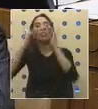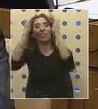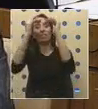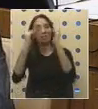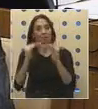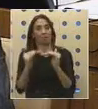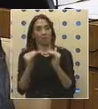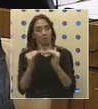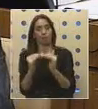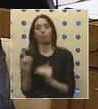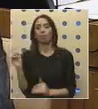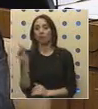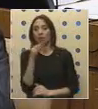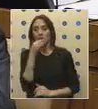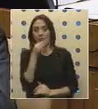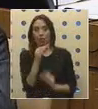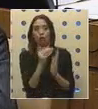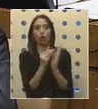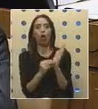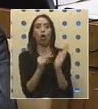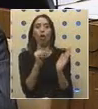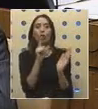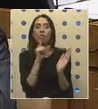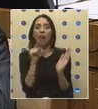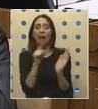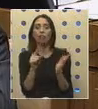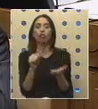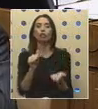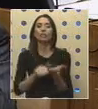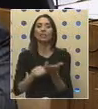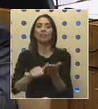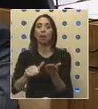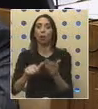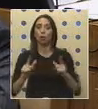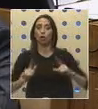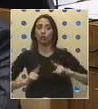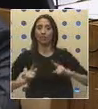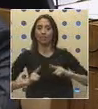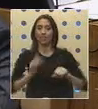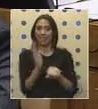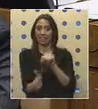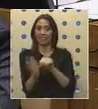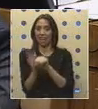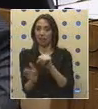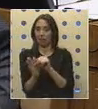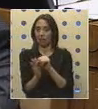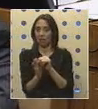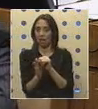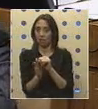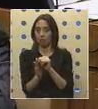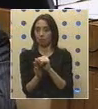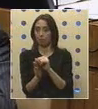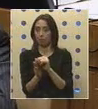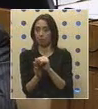que, de acuerdo con los datos del seguro de cesantía, era en esta la composición.